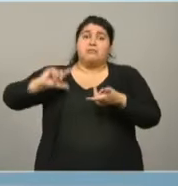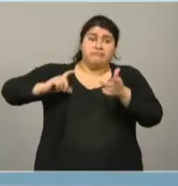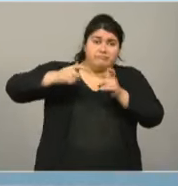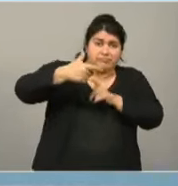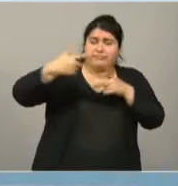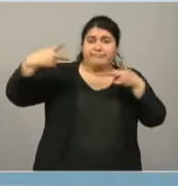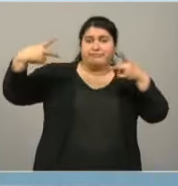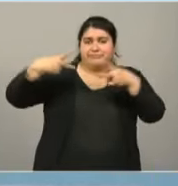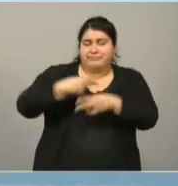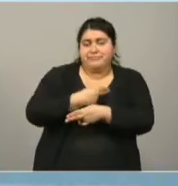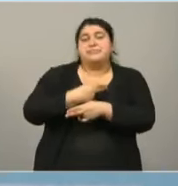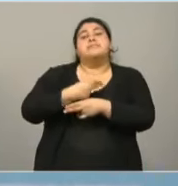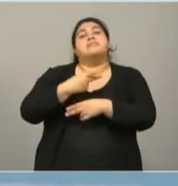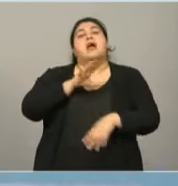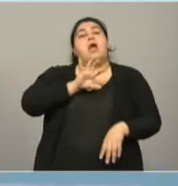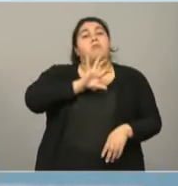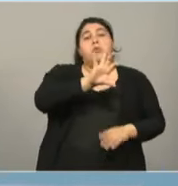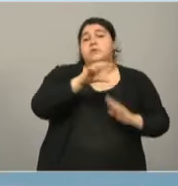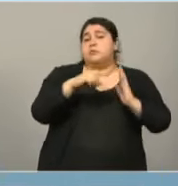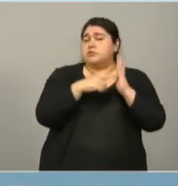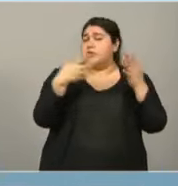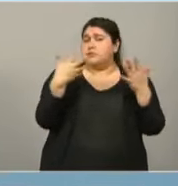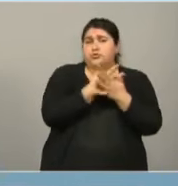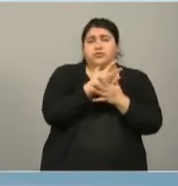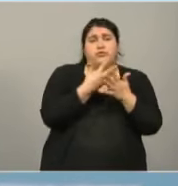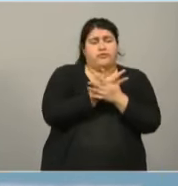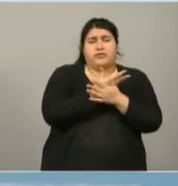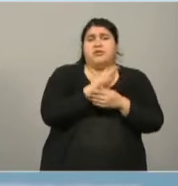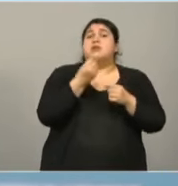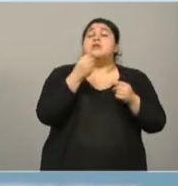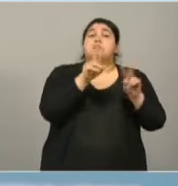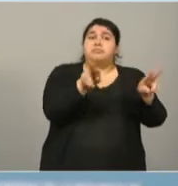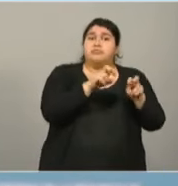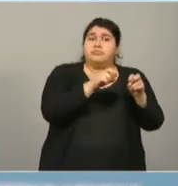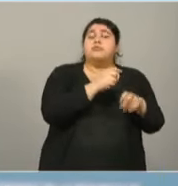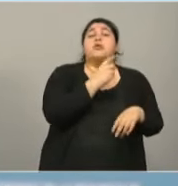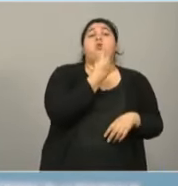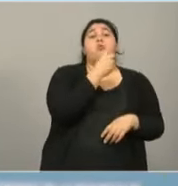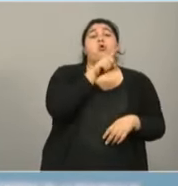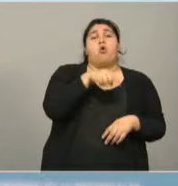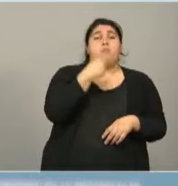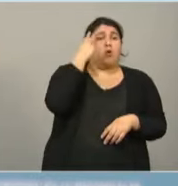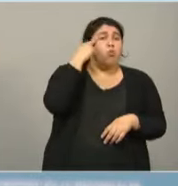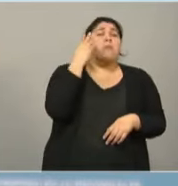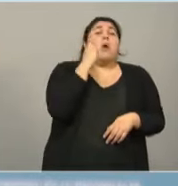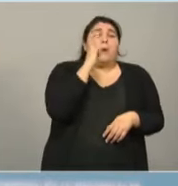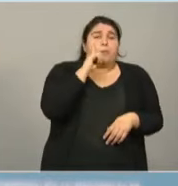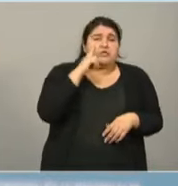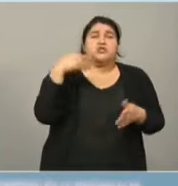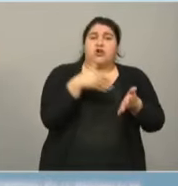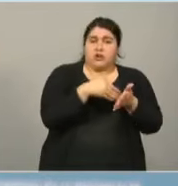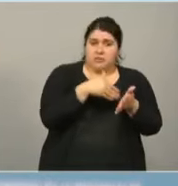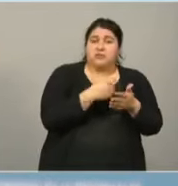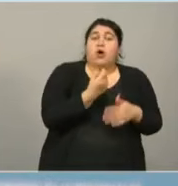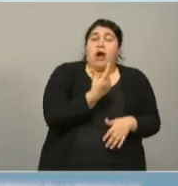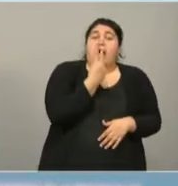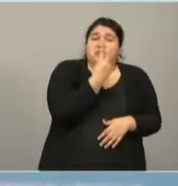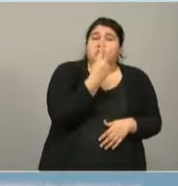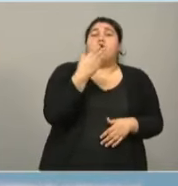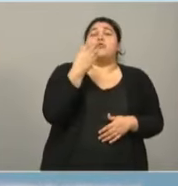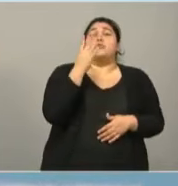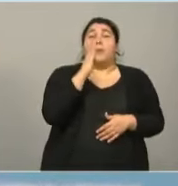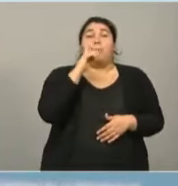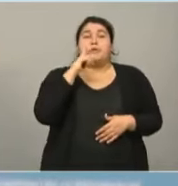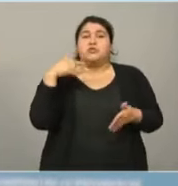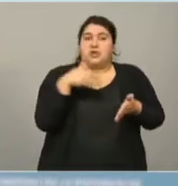no automáticas la provincia de buenoas ha sufrido una caída de 1.9 billones de pesos casi 2 billones de pesos